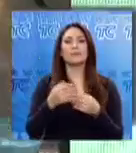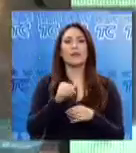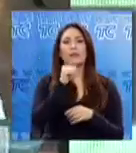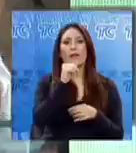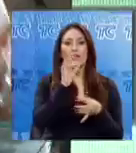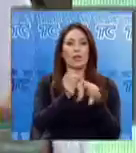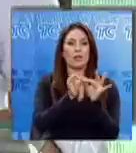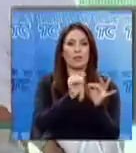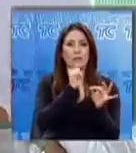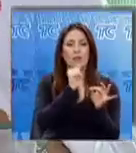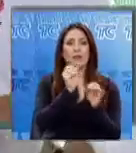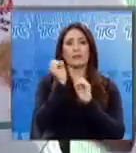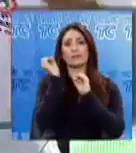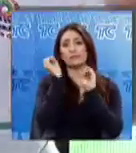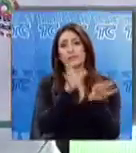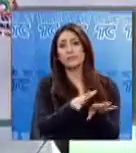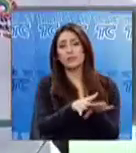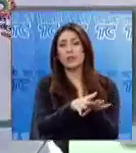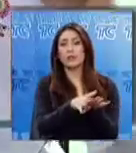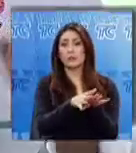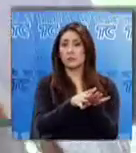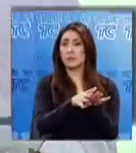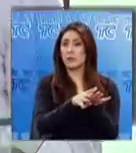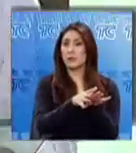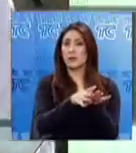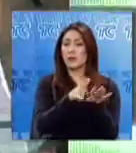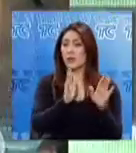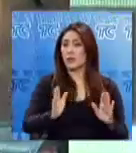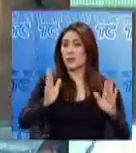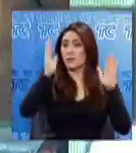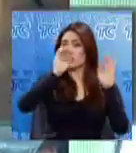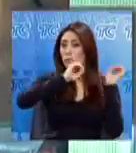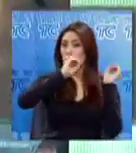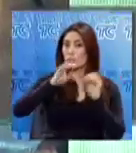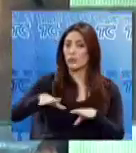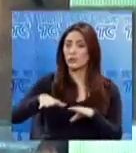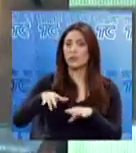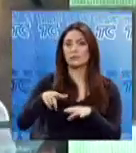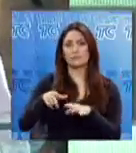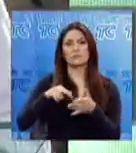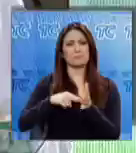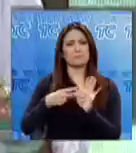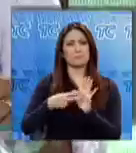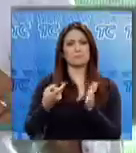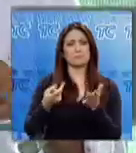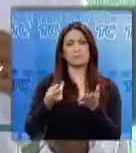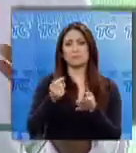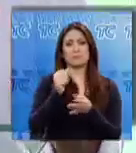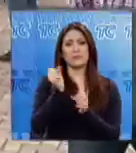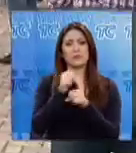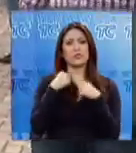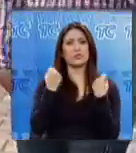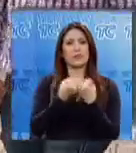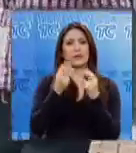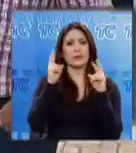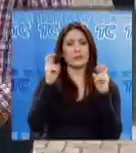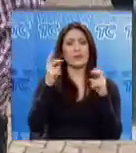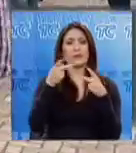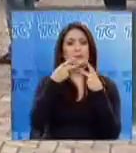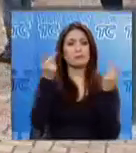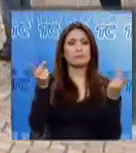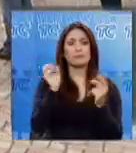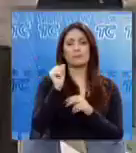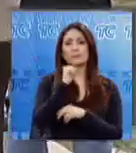hacer, abandonadas, porque cualquier edificación abandonada significa ineficiencia social, sea pública o